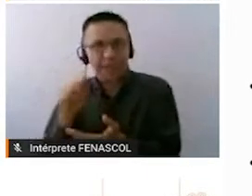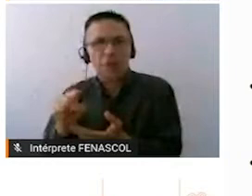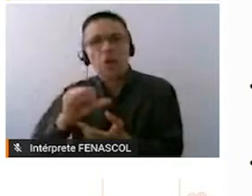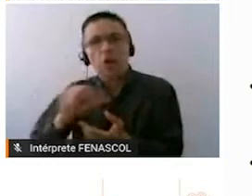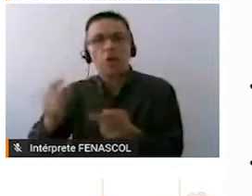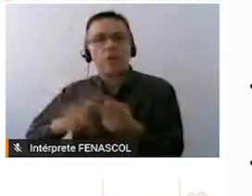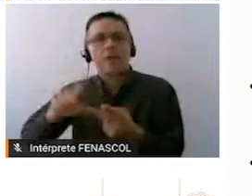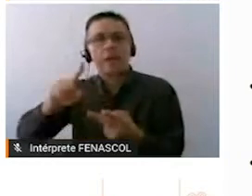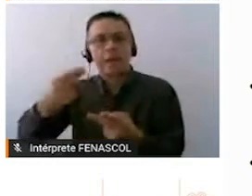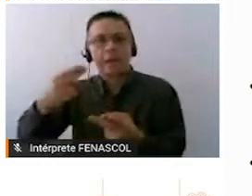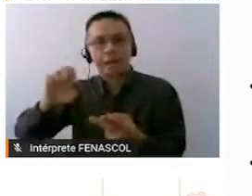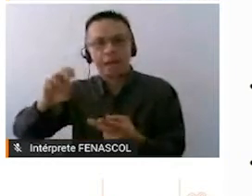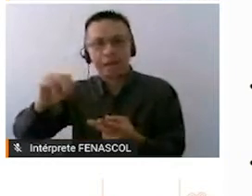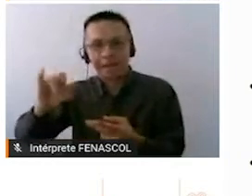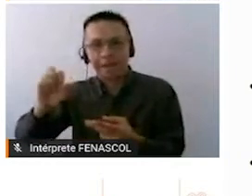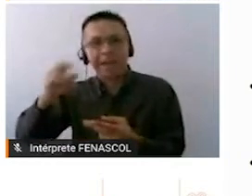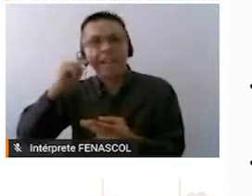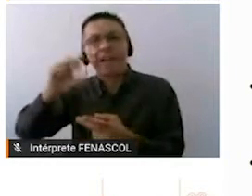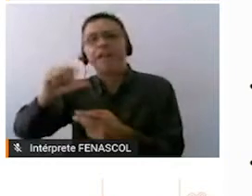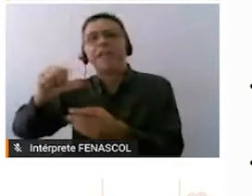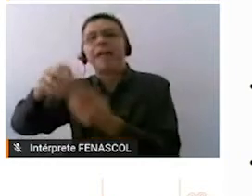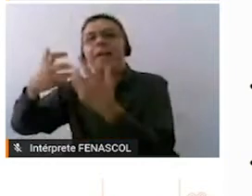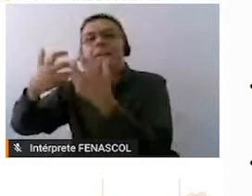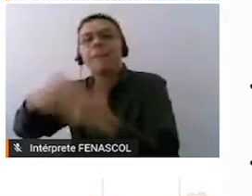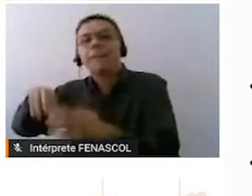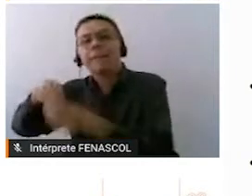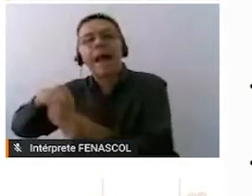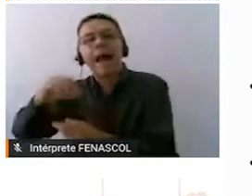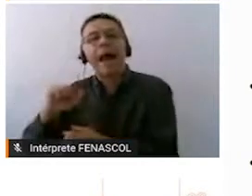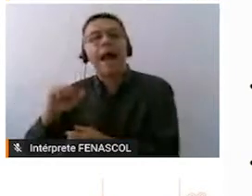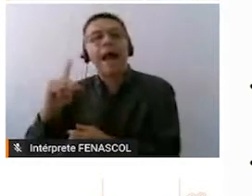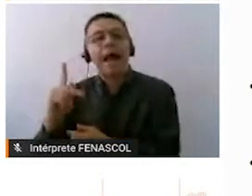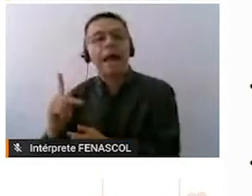empresa Acatec. ¿Ya? Desde entonces